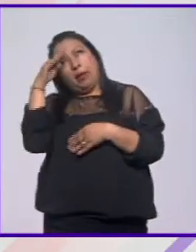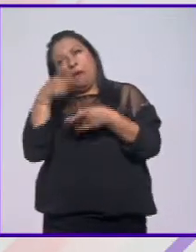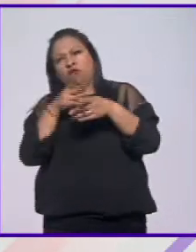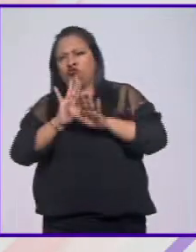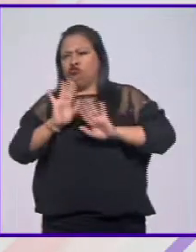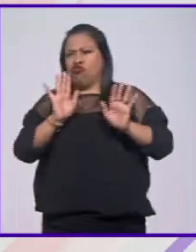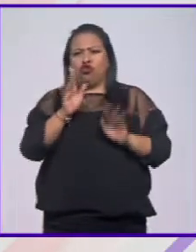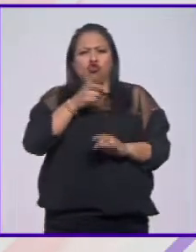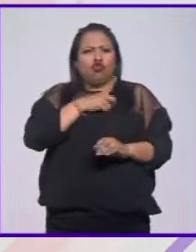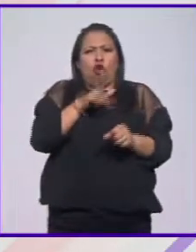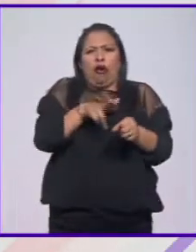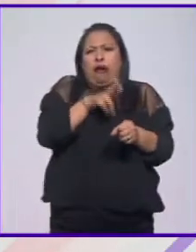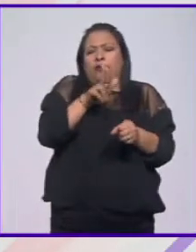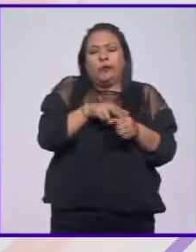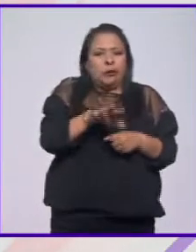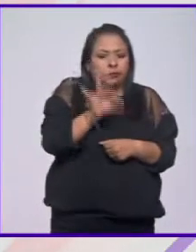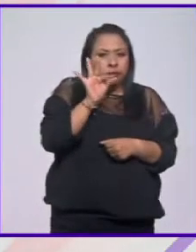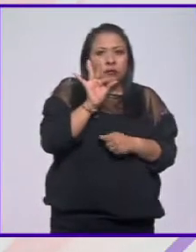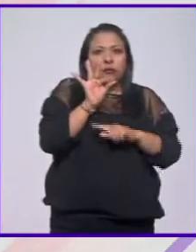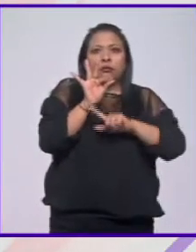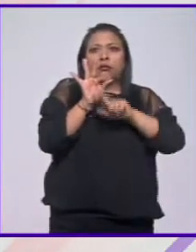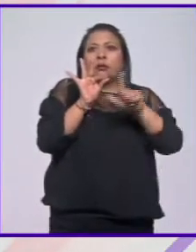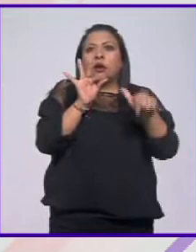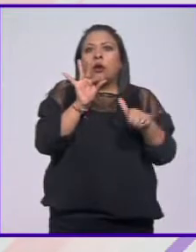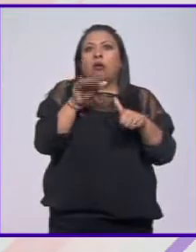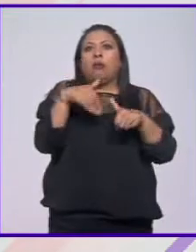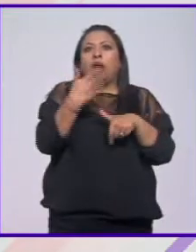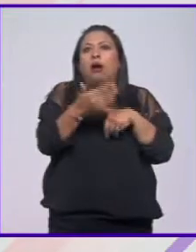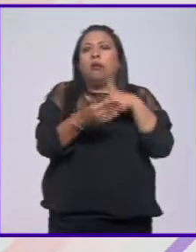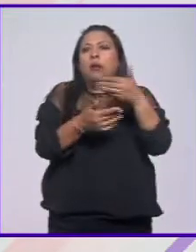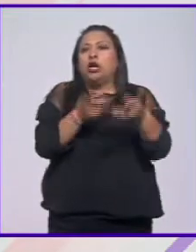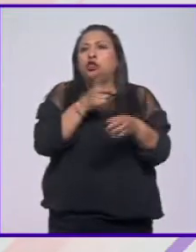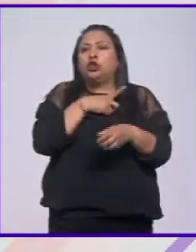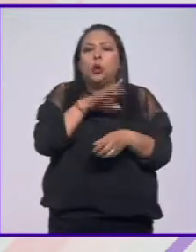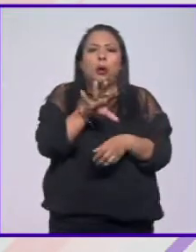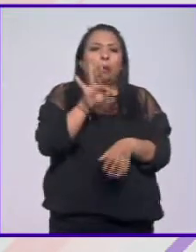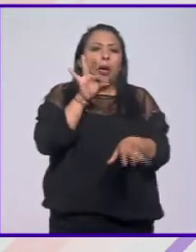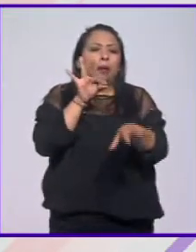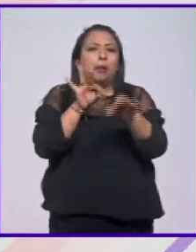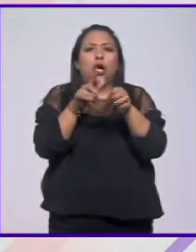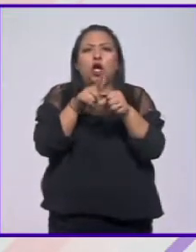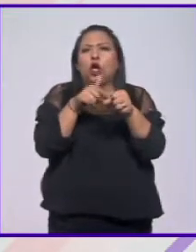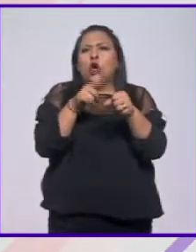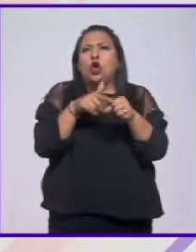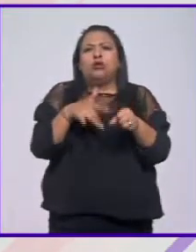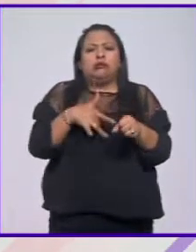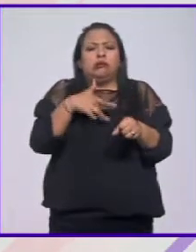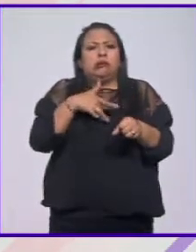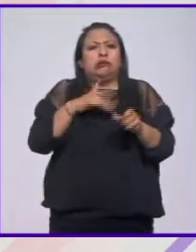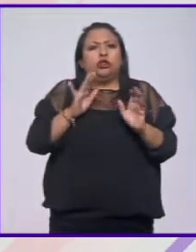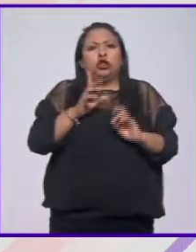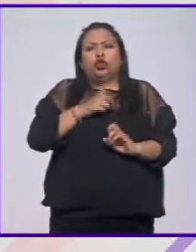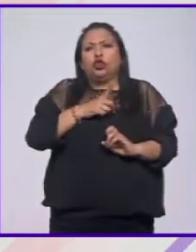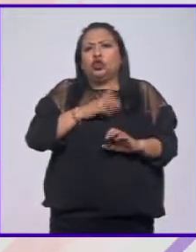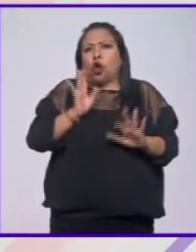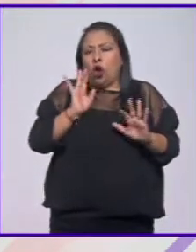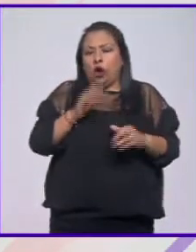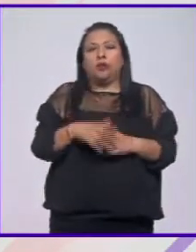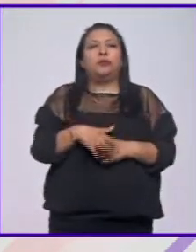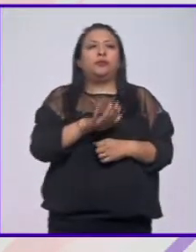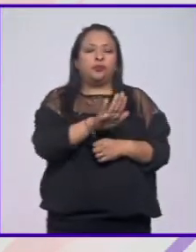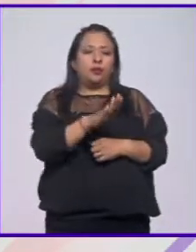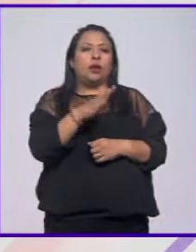y cuando me doy cuenta ya los que siguen llegan solitos. Es un poco de intuición también. Ahora,